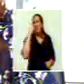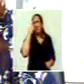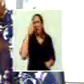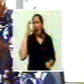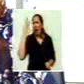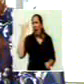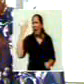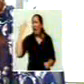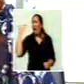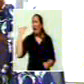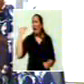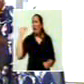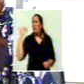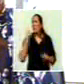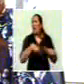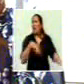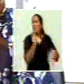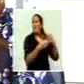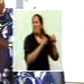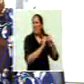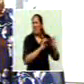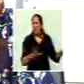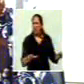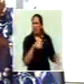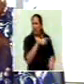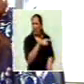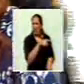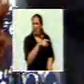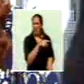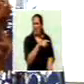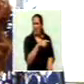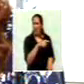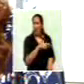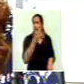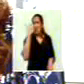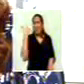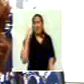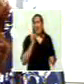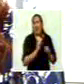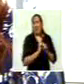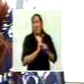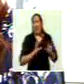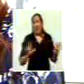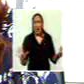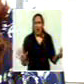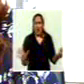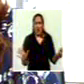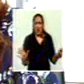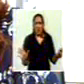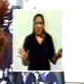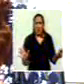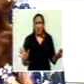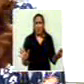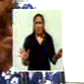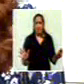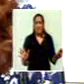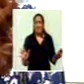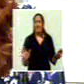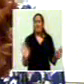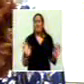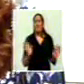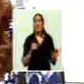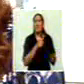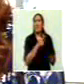feos, por hechos terribles, por hechos rayanos en lo